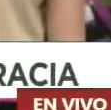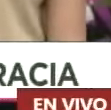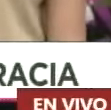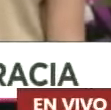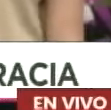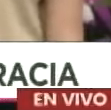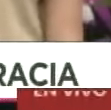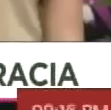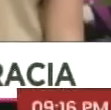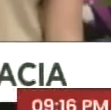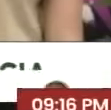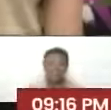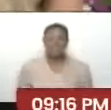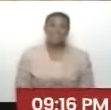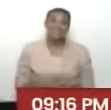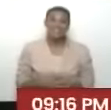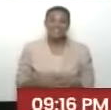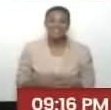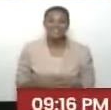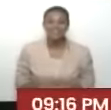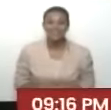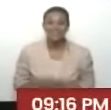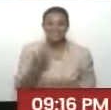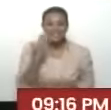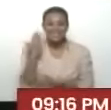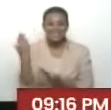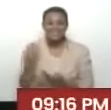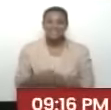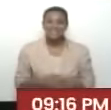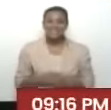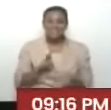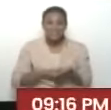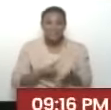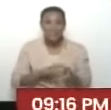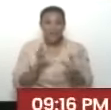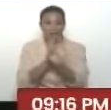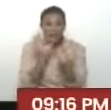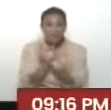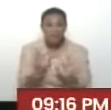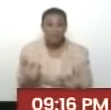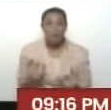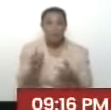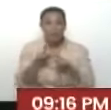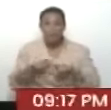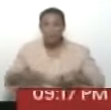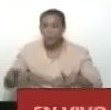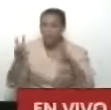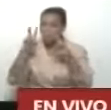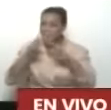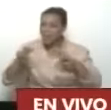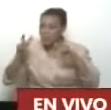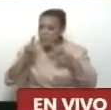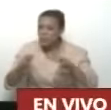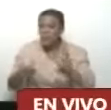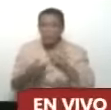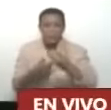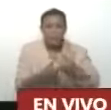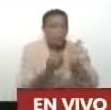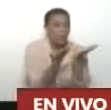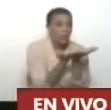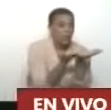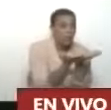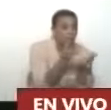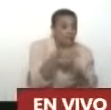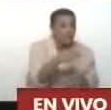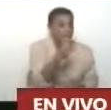en un futuro tener ese estado del Esequibo como parte, un sitio para explorar, un sitio para montar escuelas